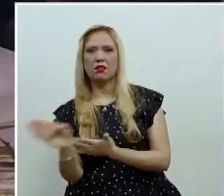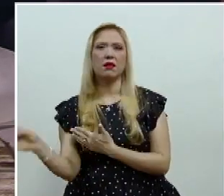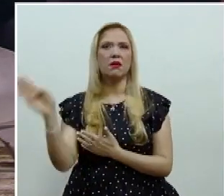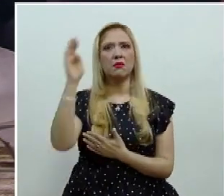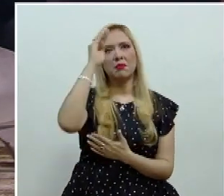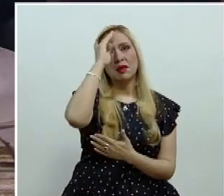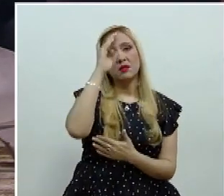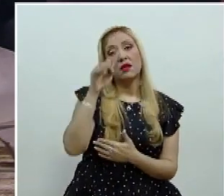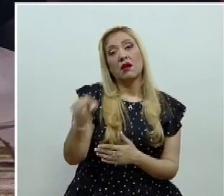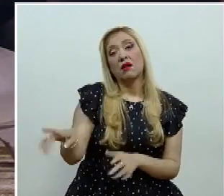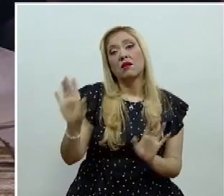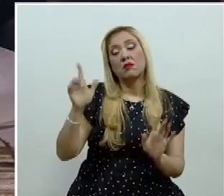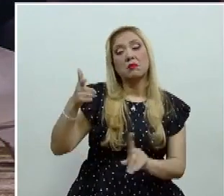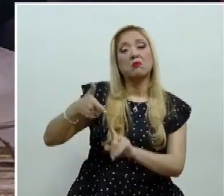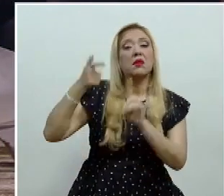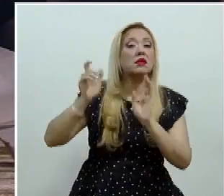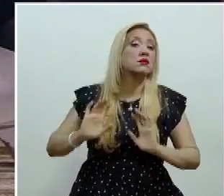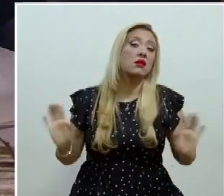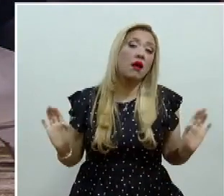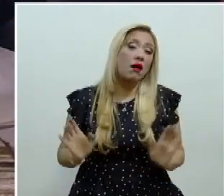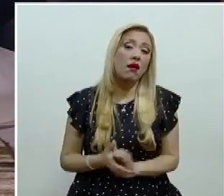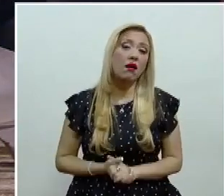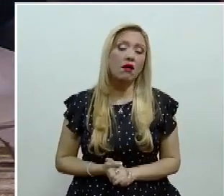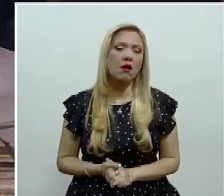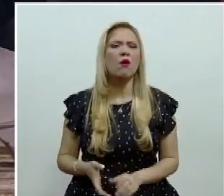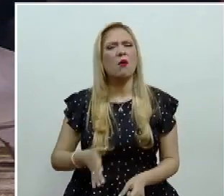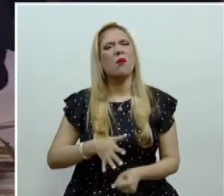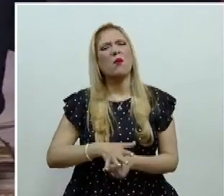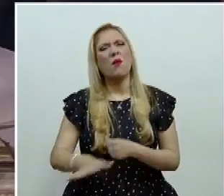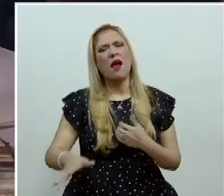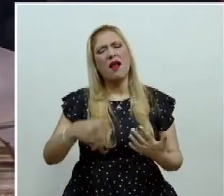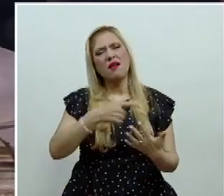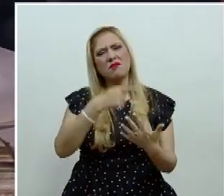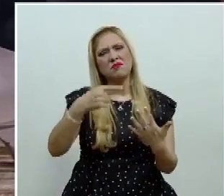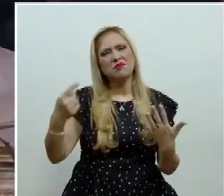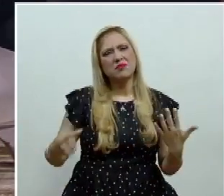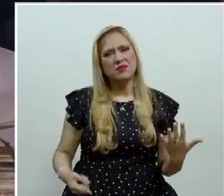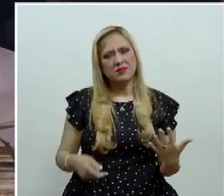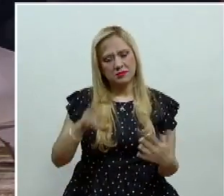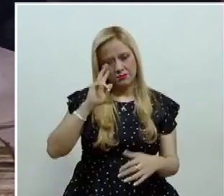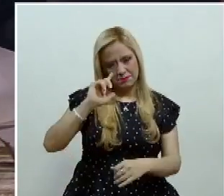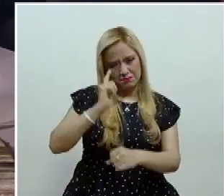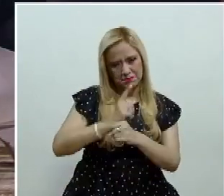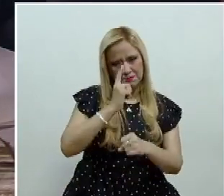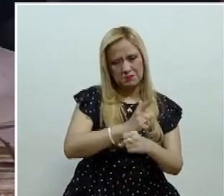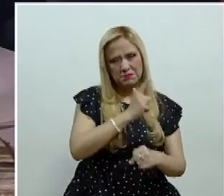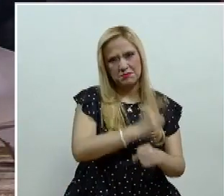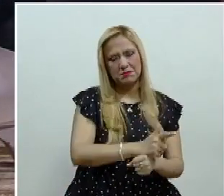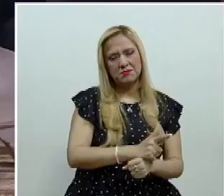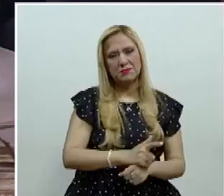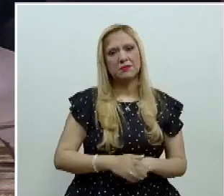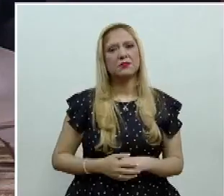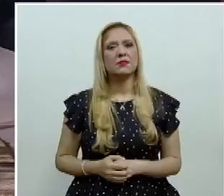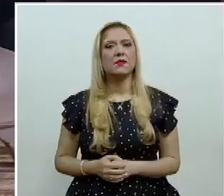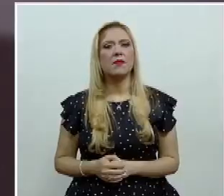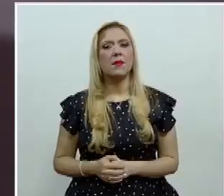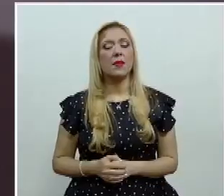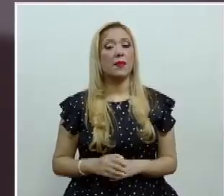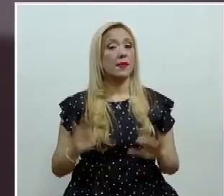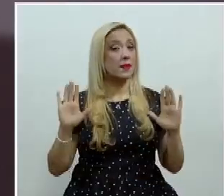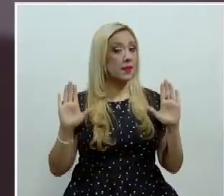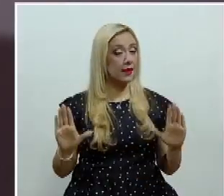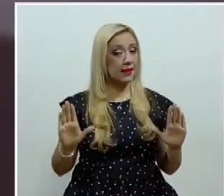que pues fue un asesinato y ya. ¿Cuáles serían esos focos, digamos, que tienen que estar alertas? A la